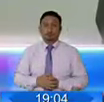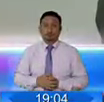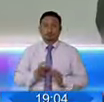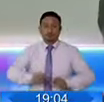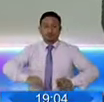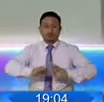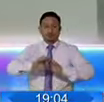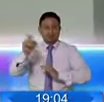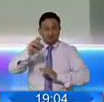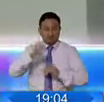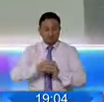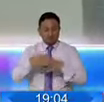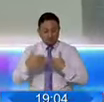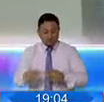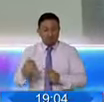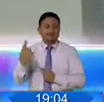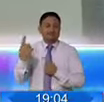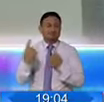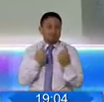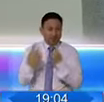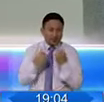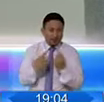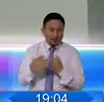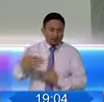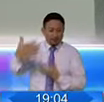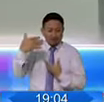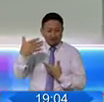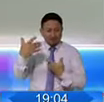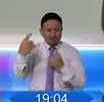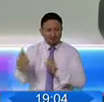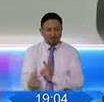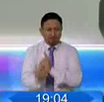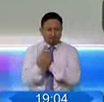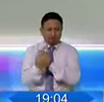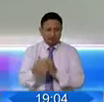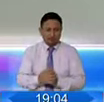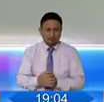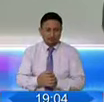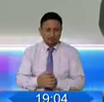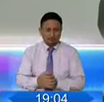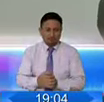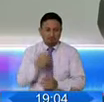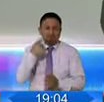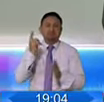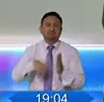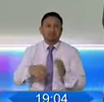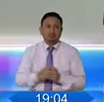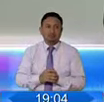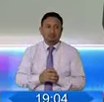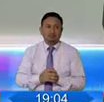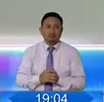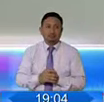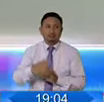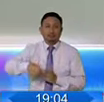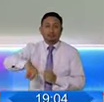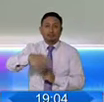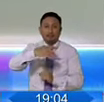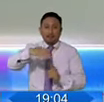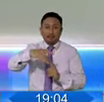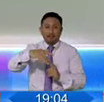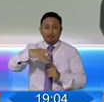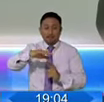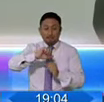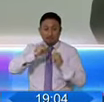dinámica política electoral muy confrontativa. Entonces, para, digamos así, enfriar el ambiente social